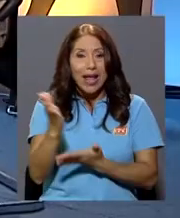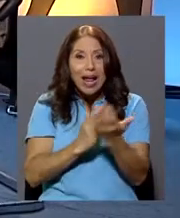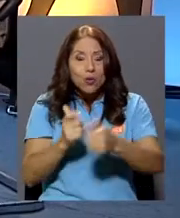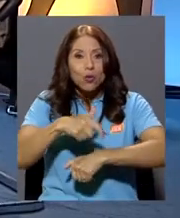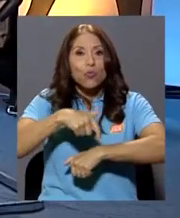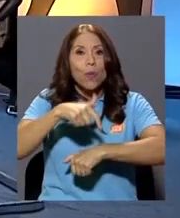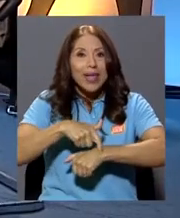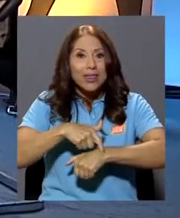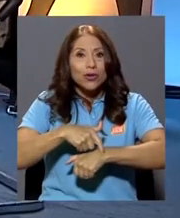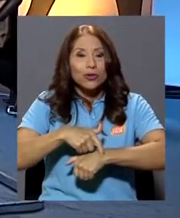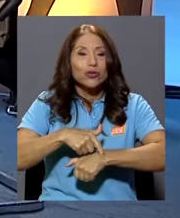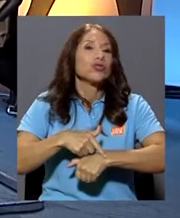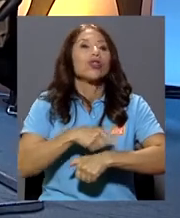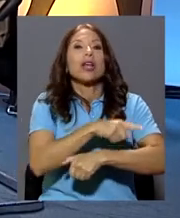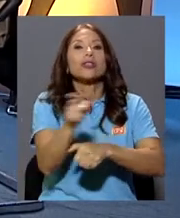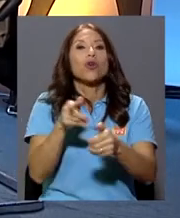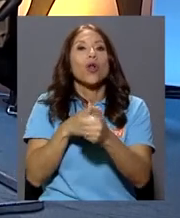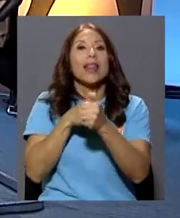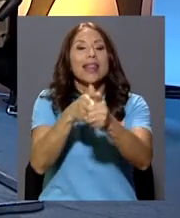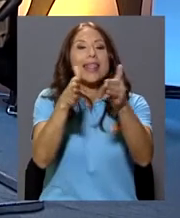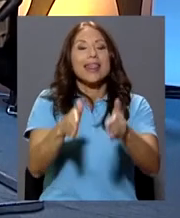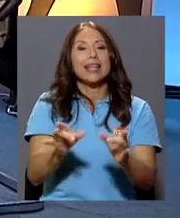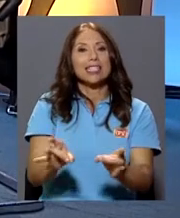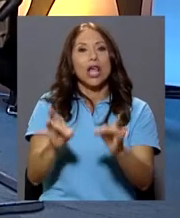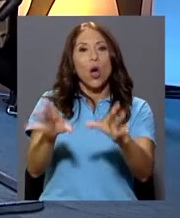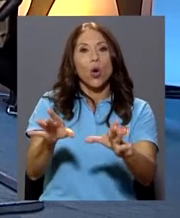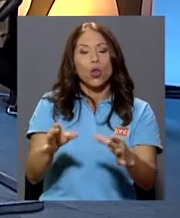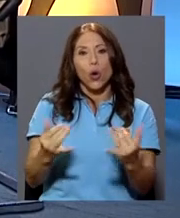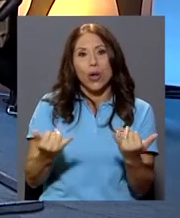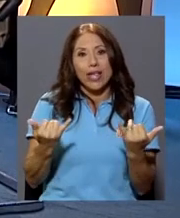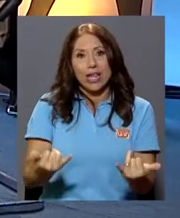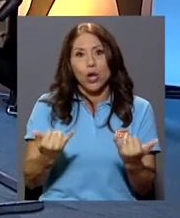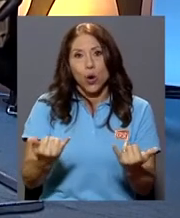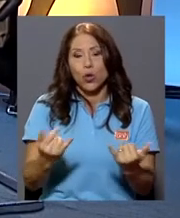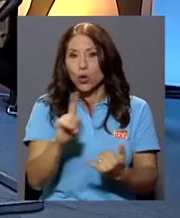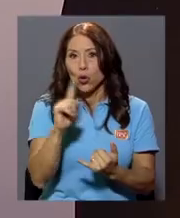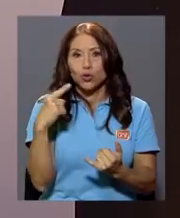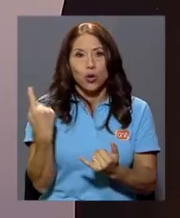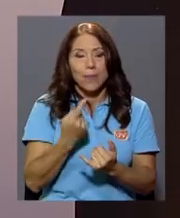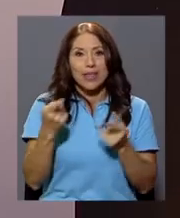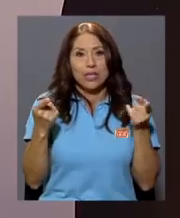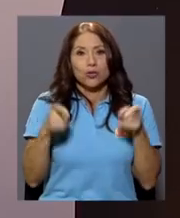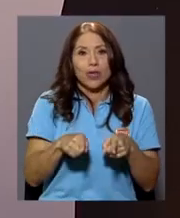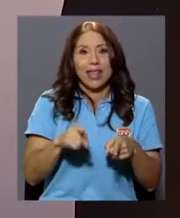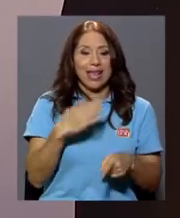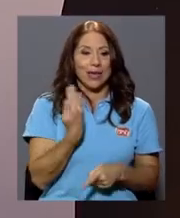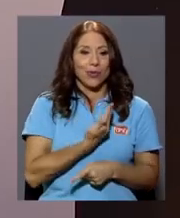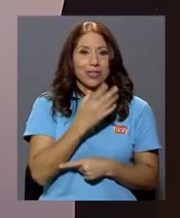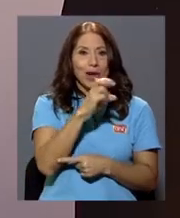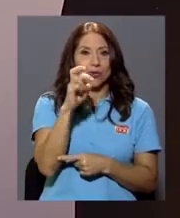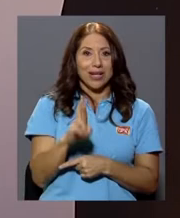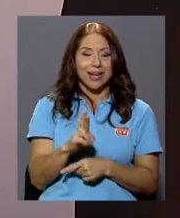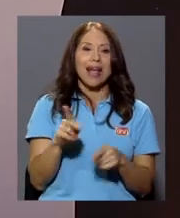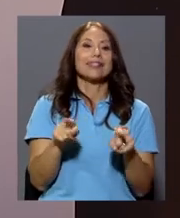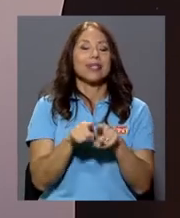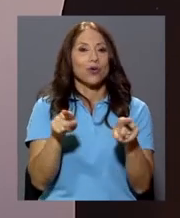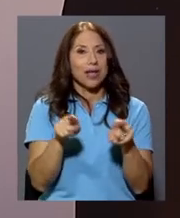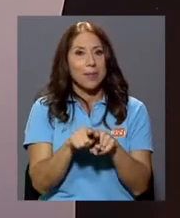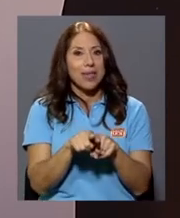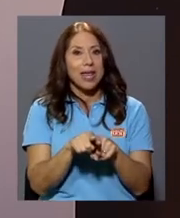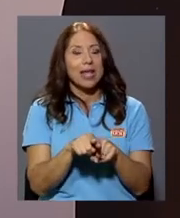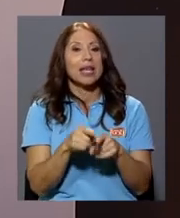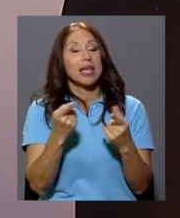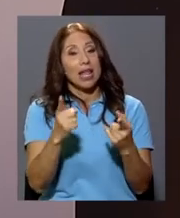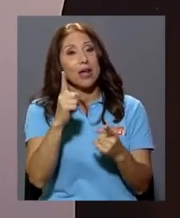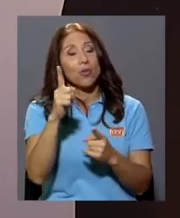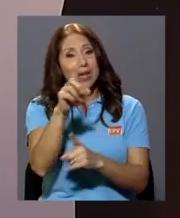se convierten en líderes de odio y que hoy por hoy no solamente suceden en nuestra Costa Rica, sino también, por supuesto, como usted